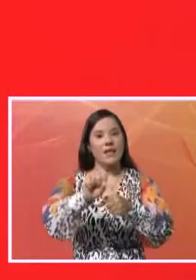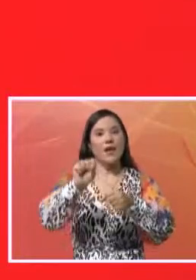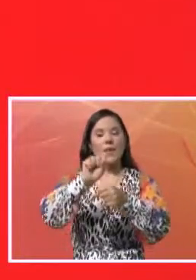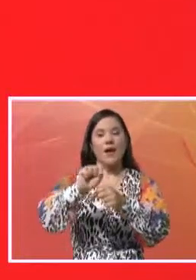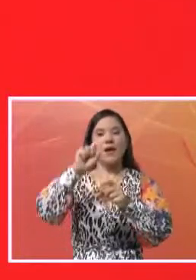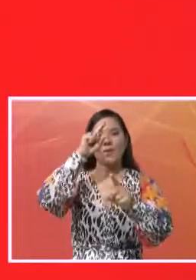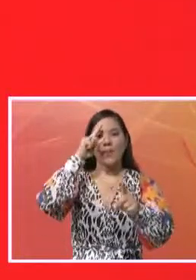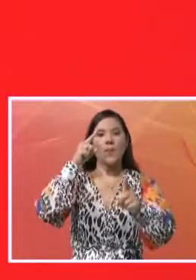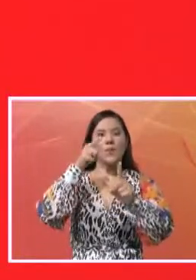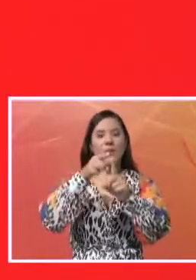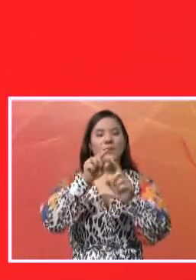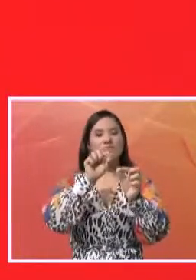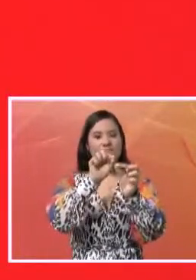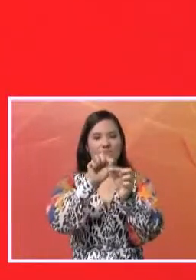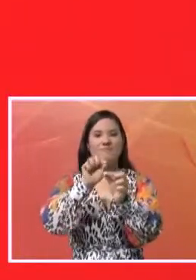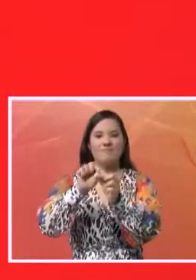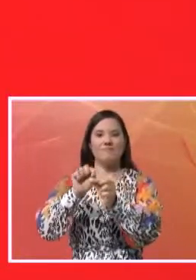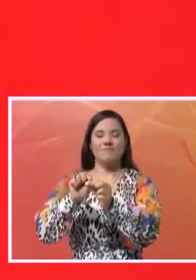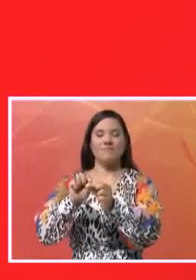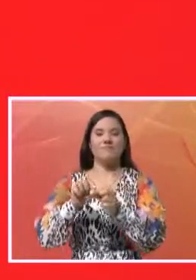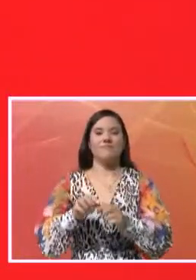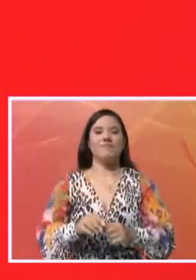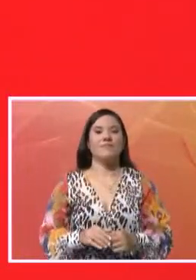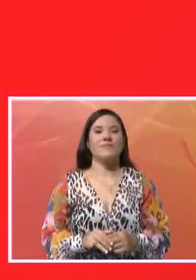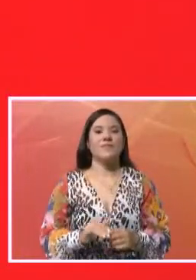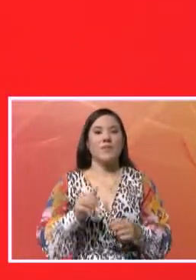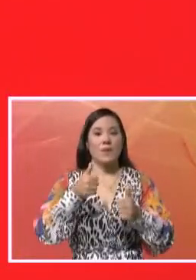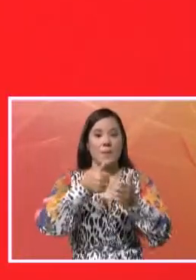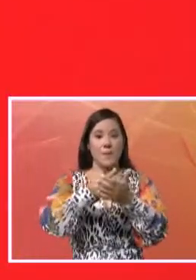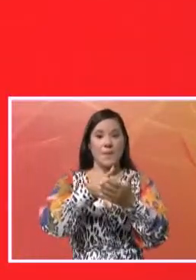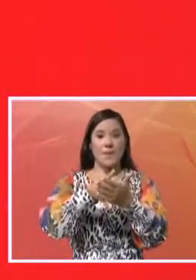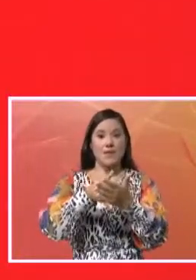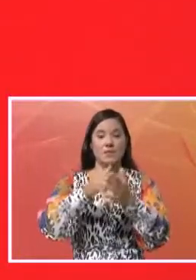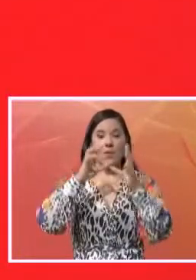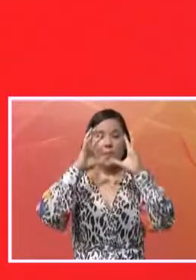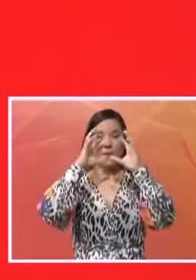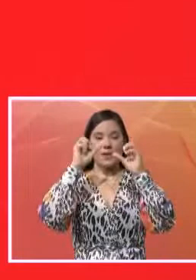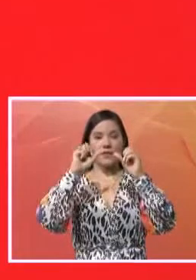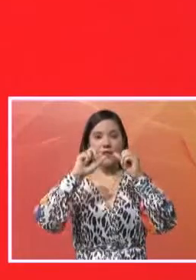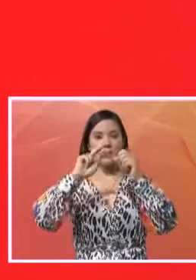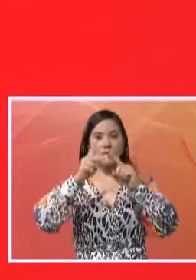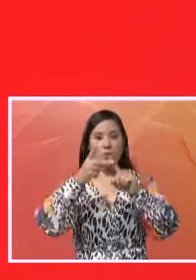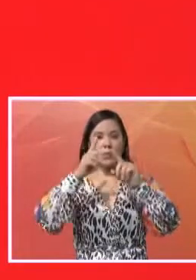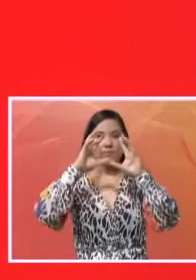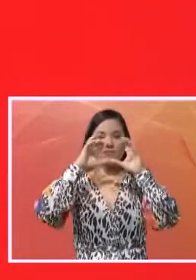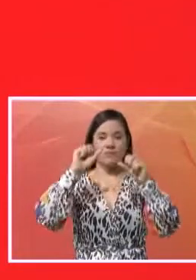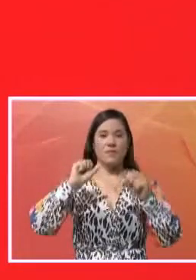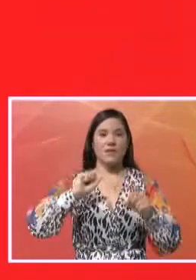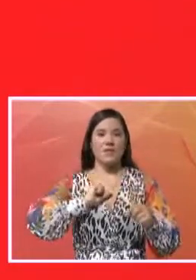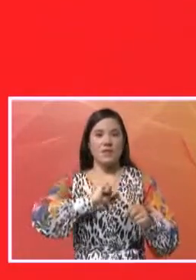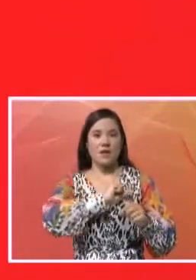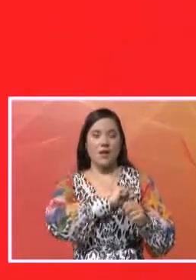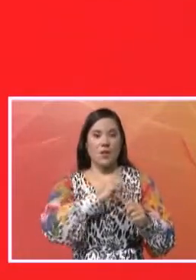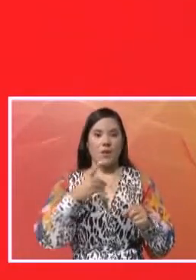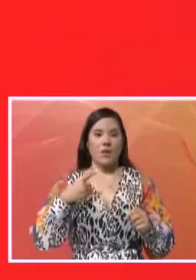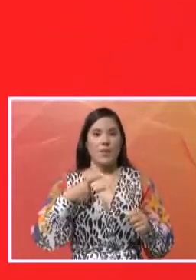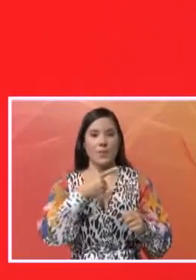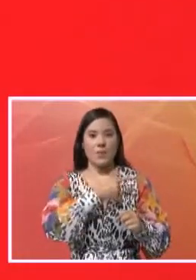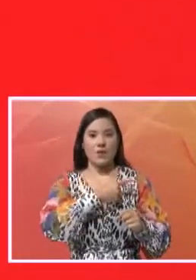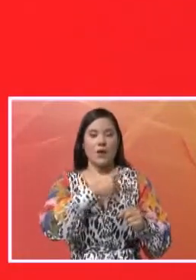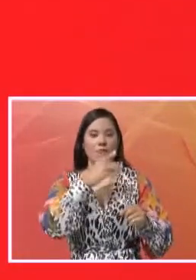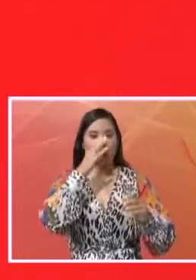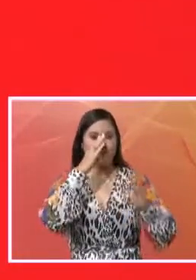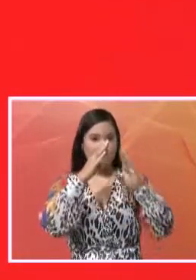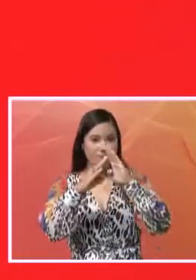propuesta en conjunto de hecho el mismo presidente de la comisión de vicepresidente y demás senadores y diputados saludaron la decisión